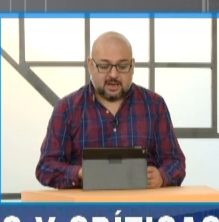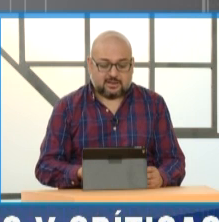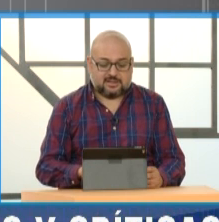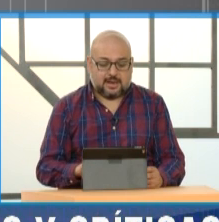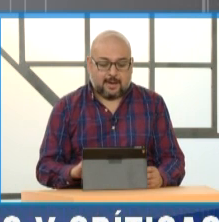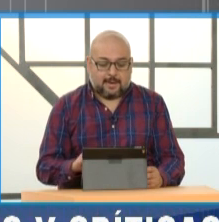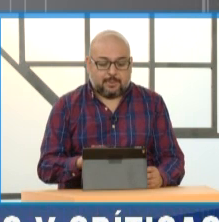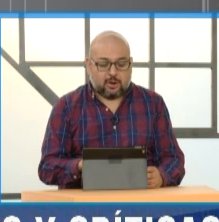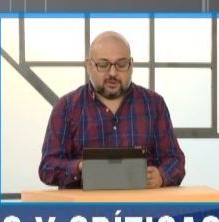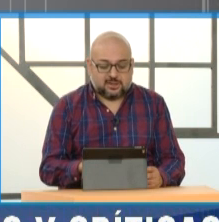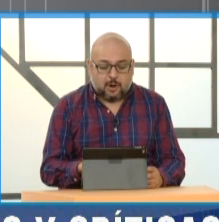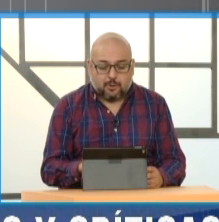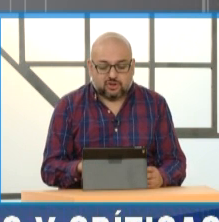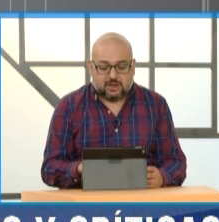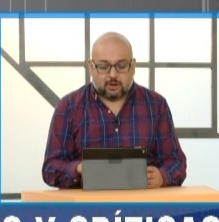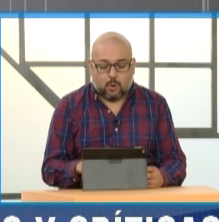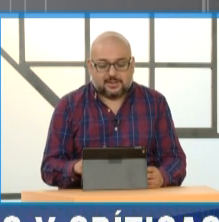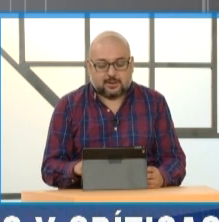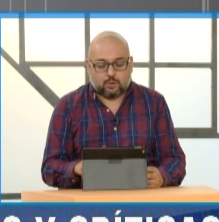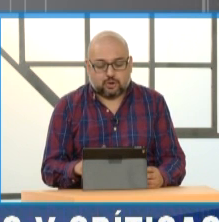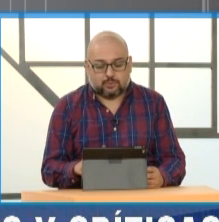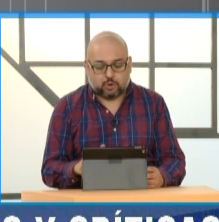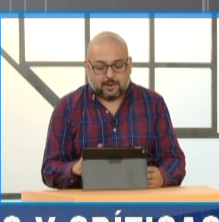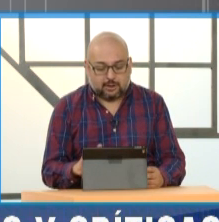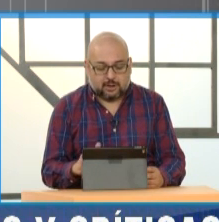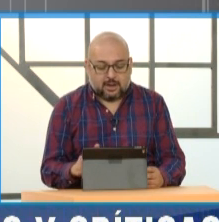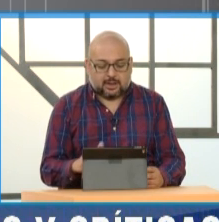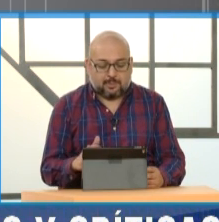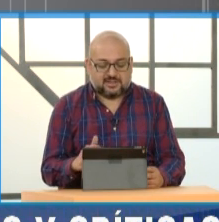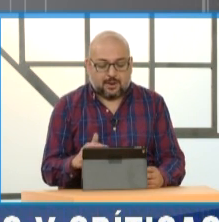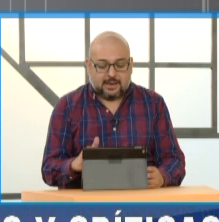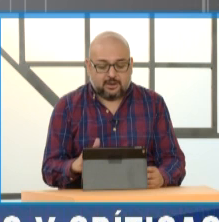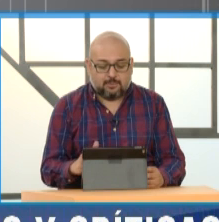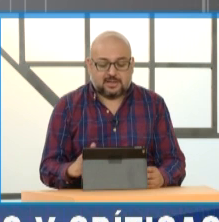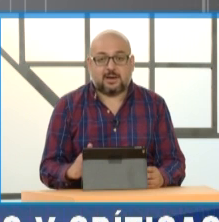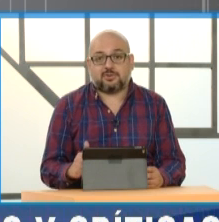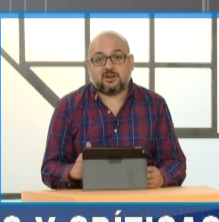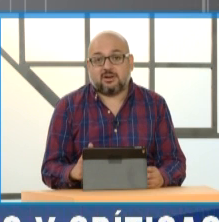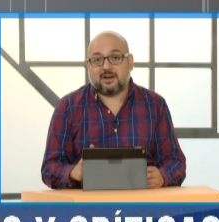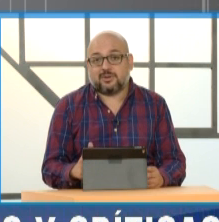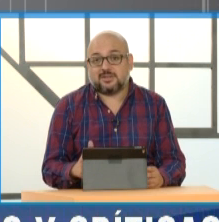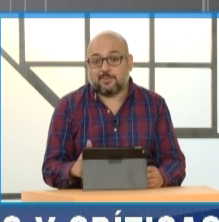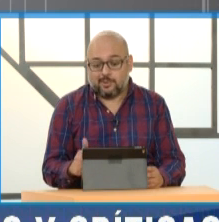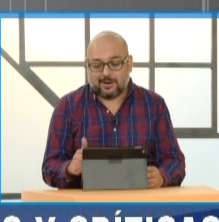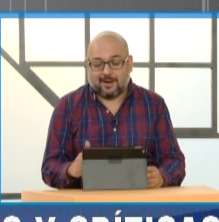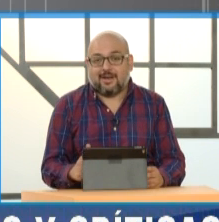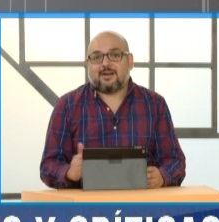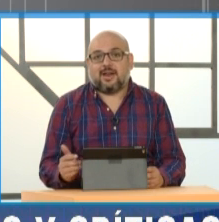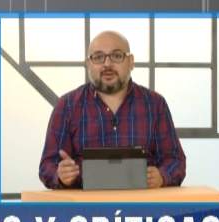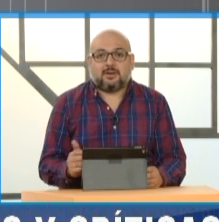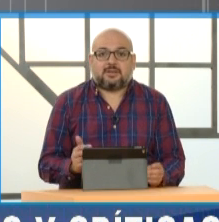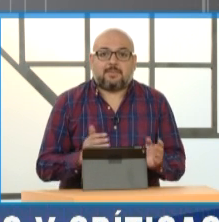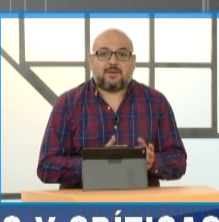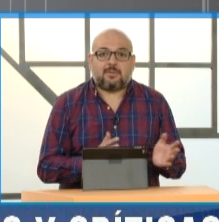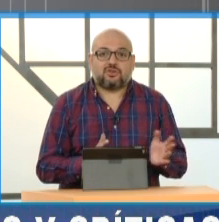voces, decía, perdón, dice, pero es poco serio que jueces cuyo superior después será Valerio vayan a apoyarlo a la audiencia pública.